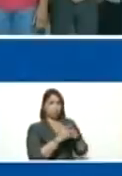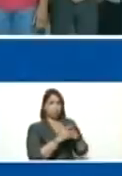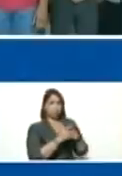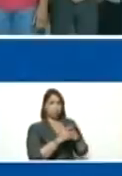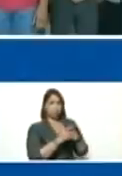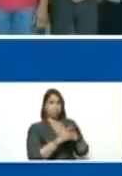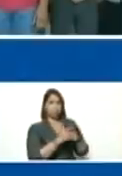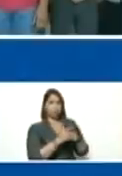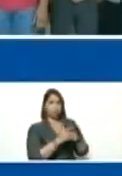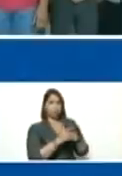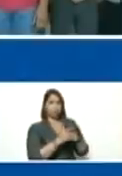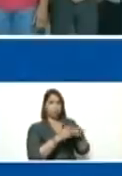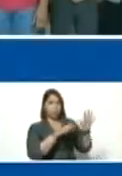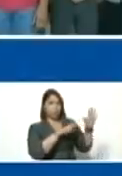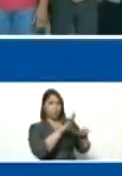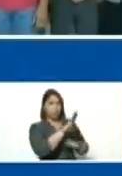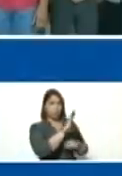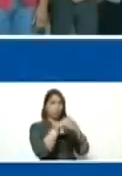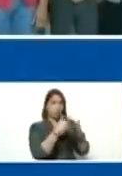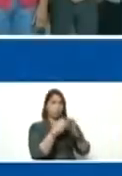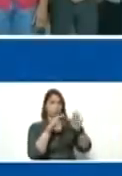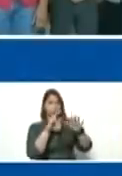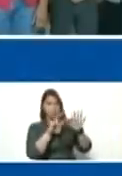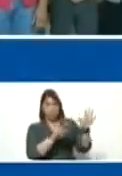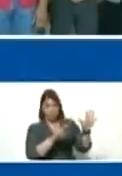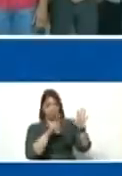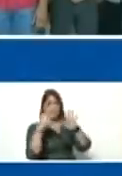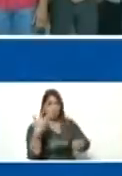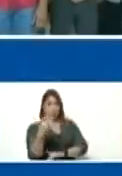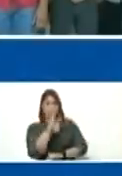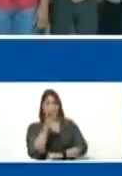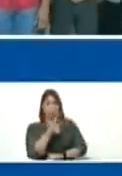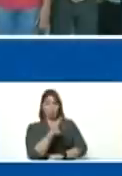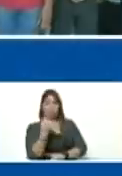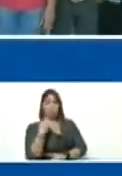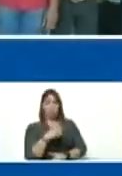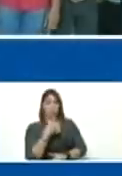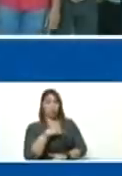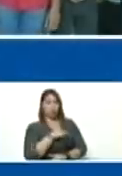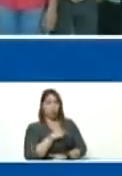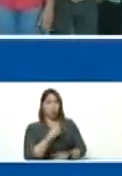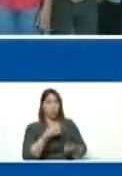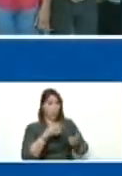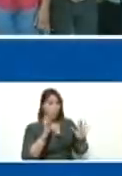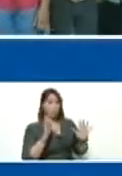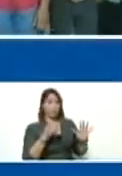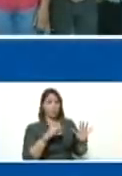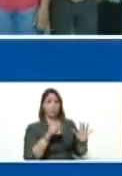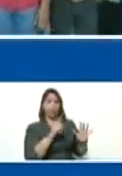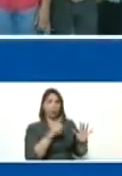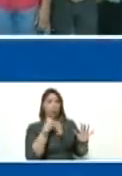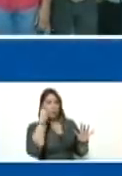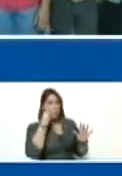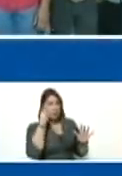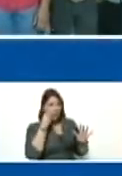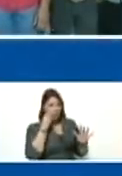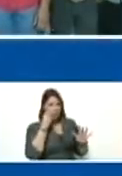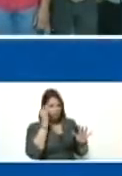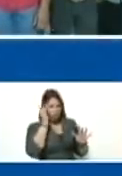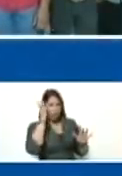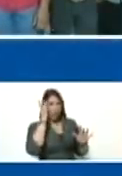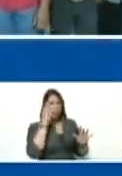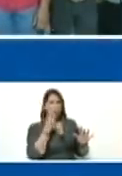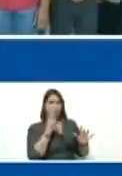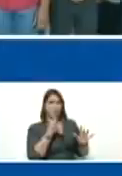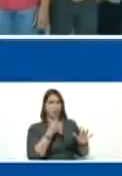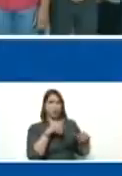legal de 85 a un 73%. Ahí tenemos nosotros una posibilidad. No creo que haga falta crear un nuevo fondo.